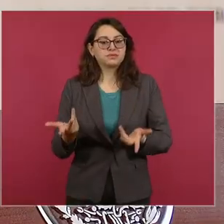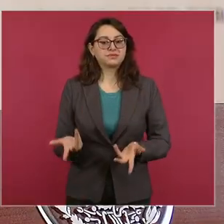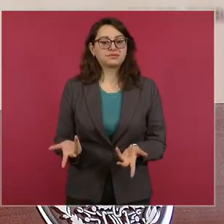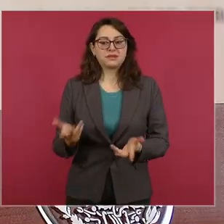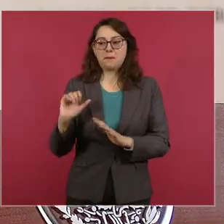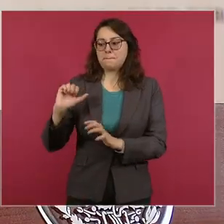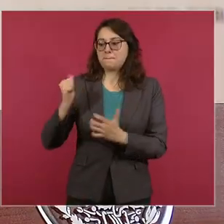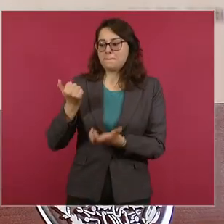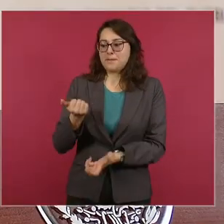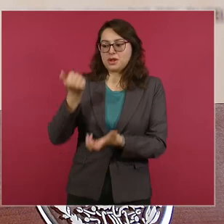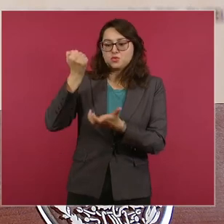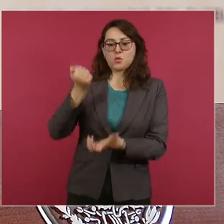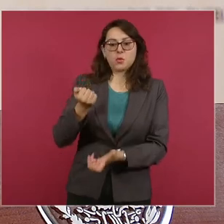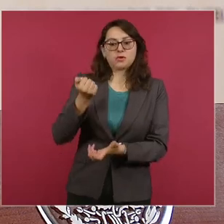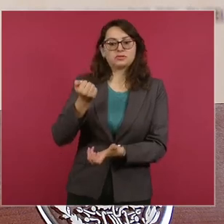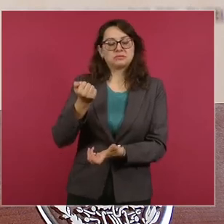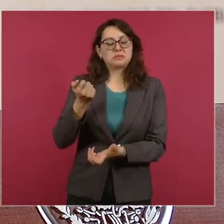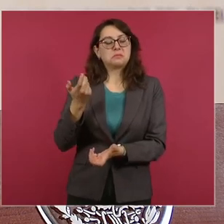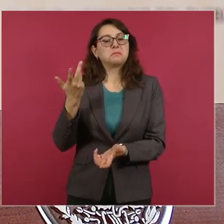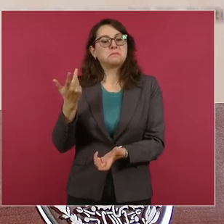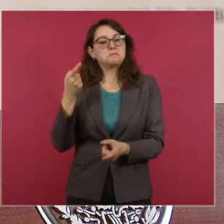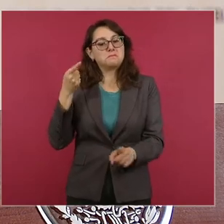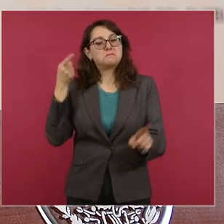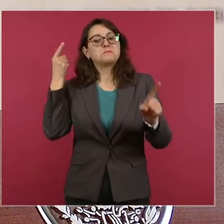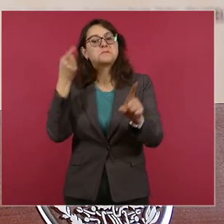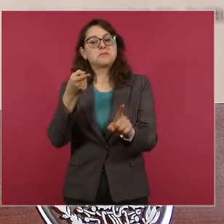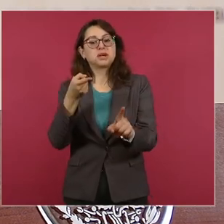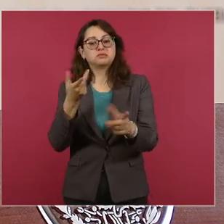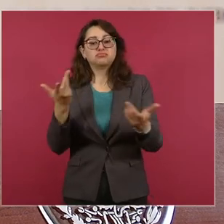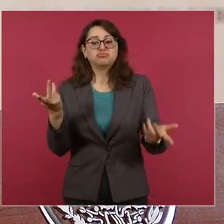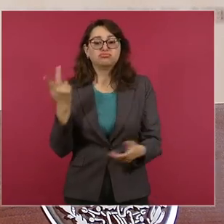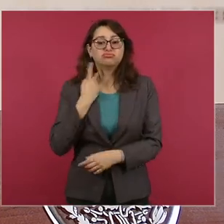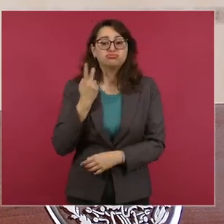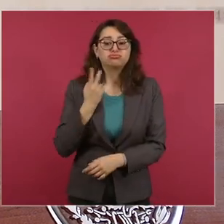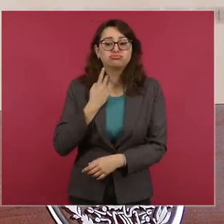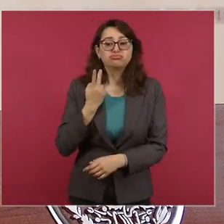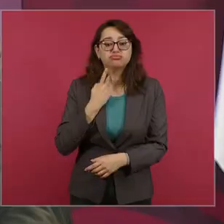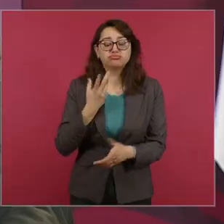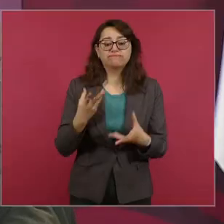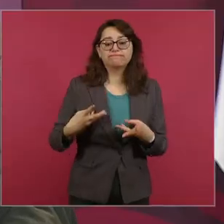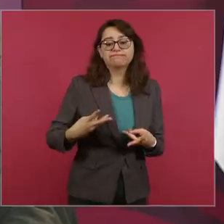a los políticos,